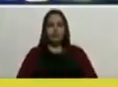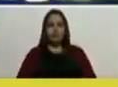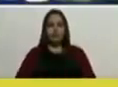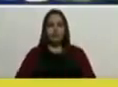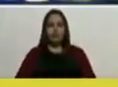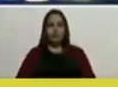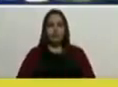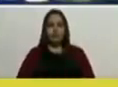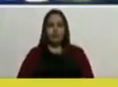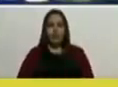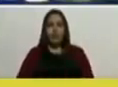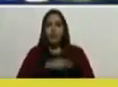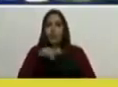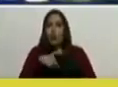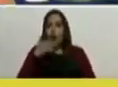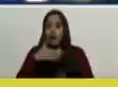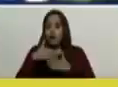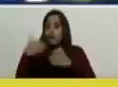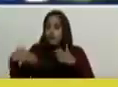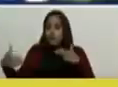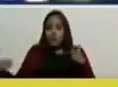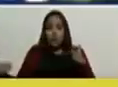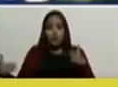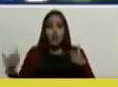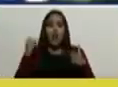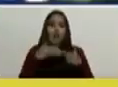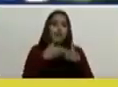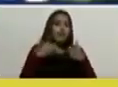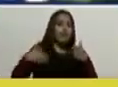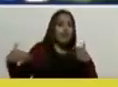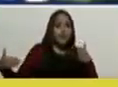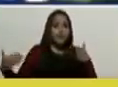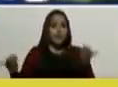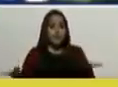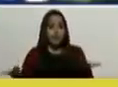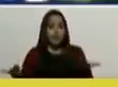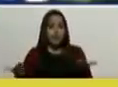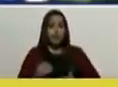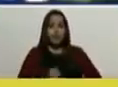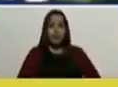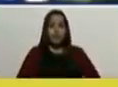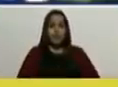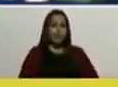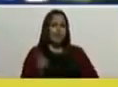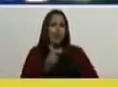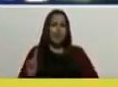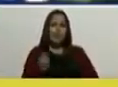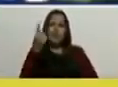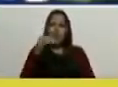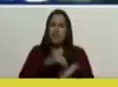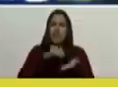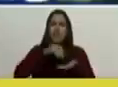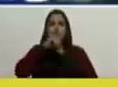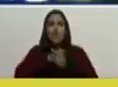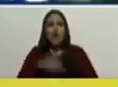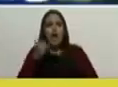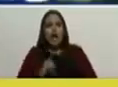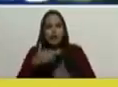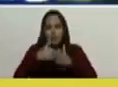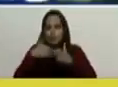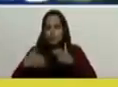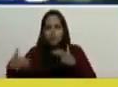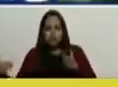Y hemos tenido un retroceso. Sin lugar a dudas ha habido un retroceso. No es la primera vez en nuestra historia que hemos tenido este